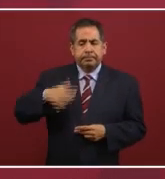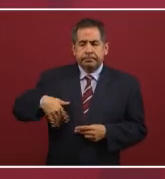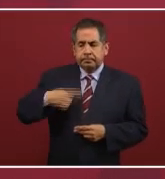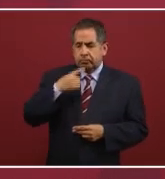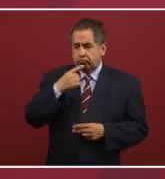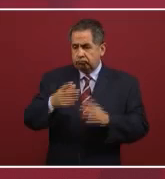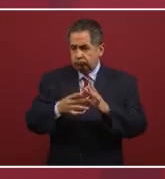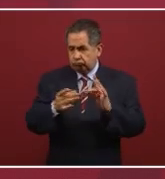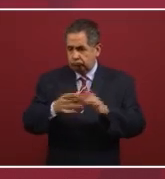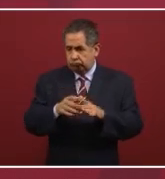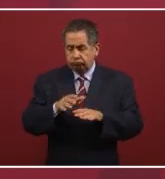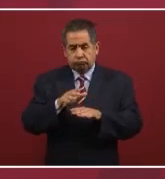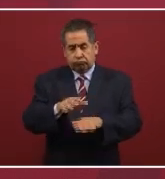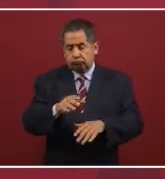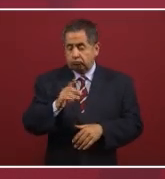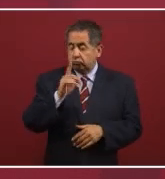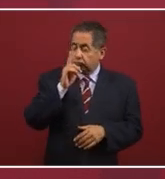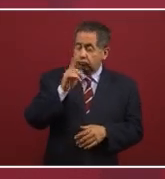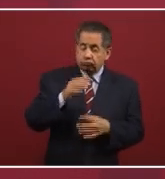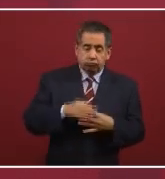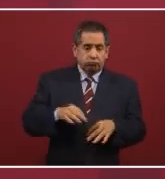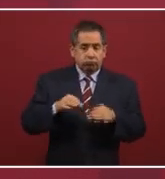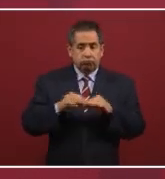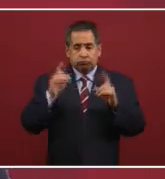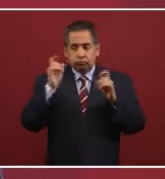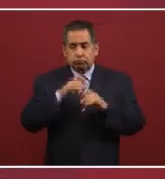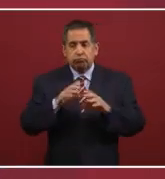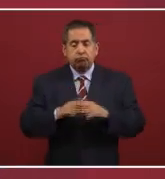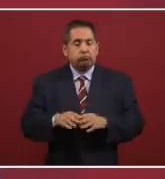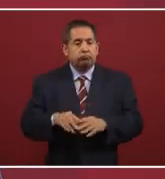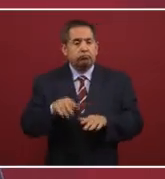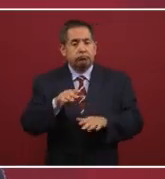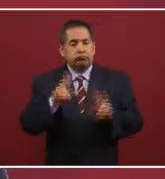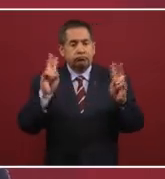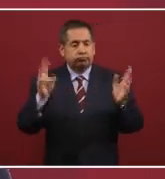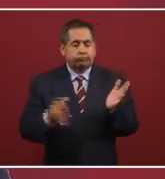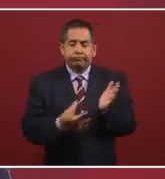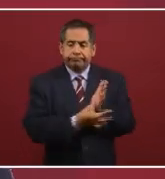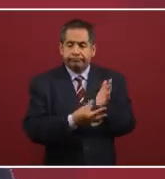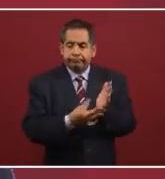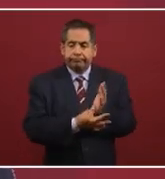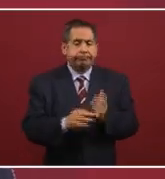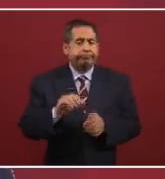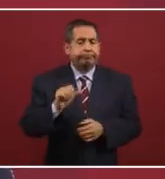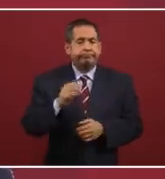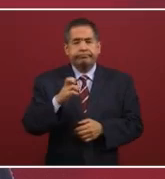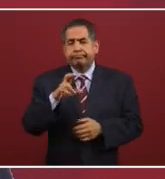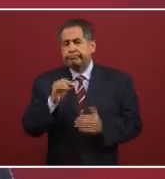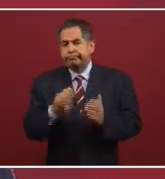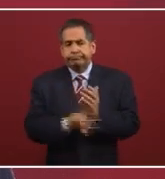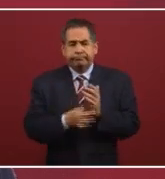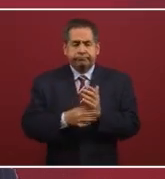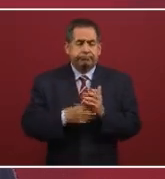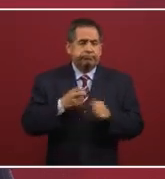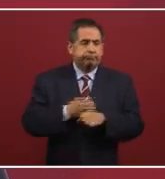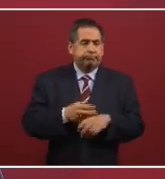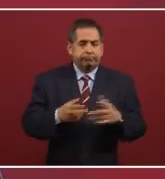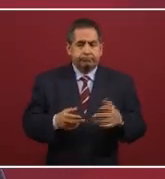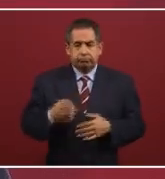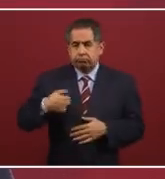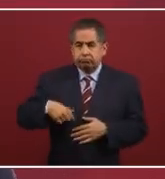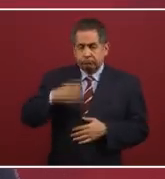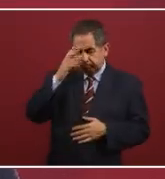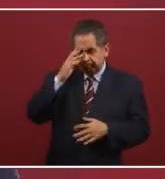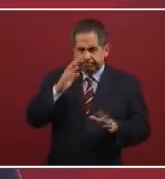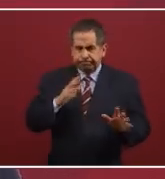problema también muy acucioso, muy complicado del acero. Nosotros en un momento dado dijimos no se debe